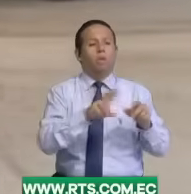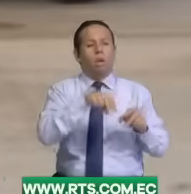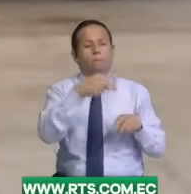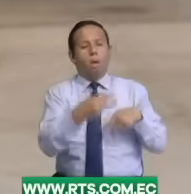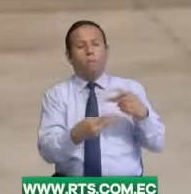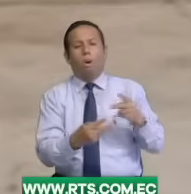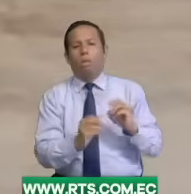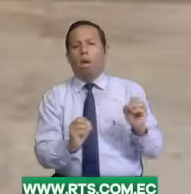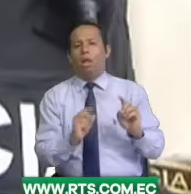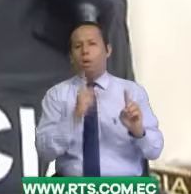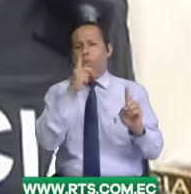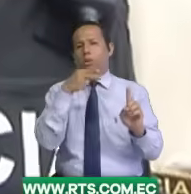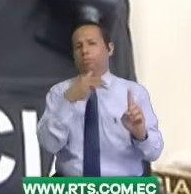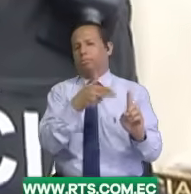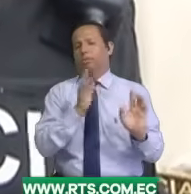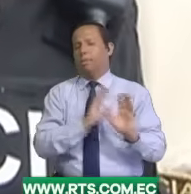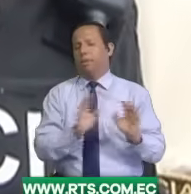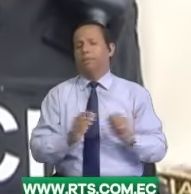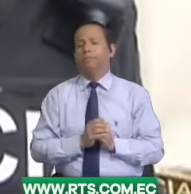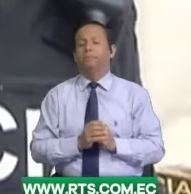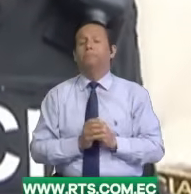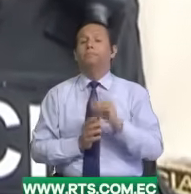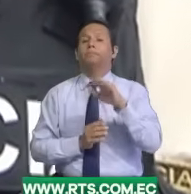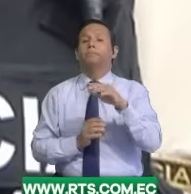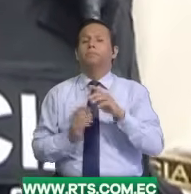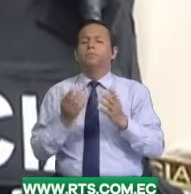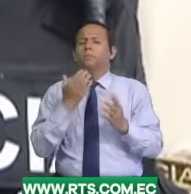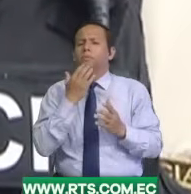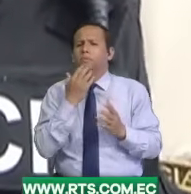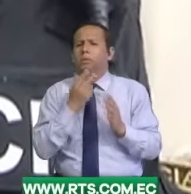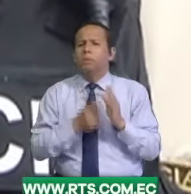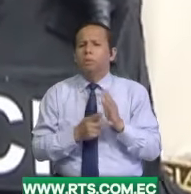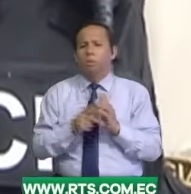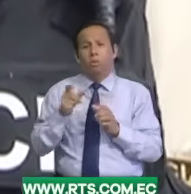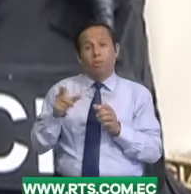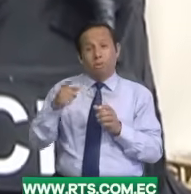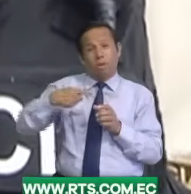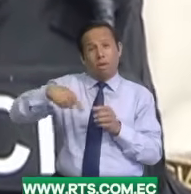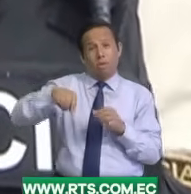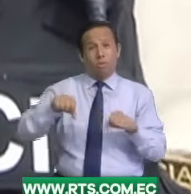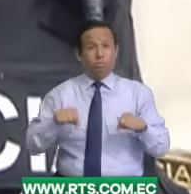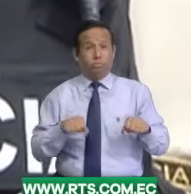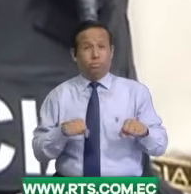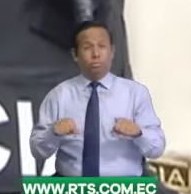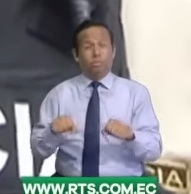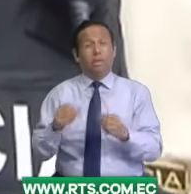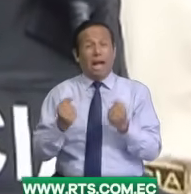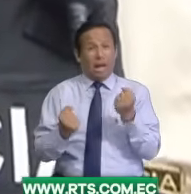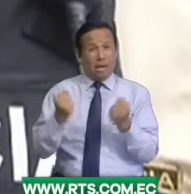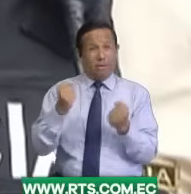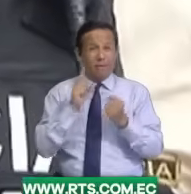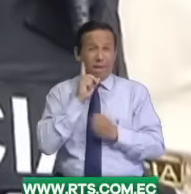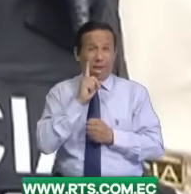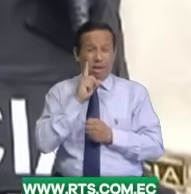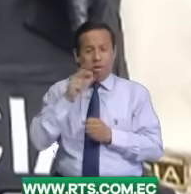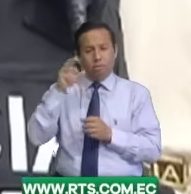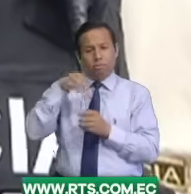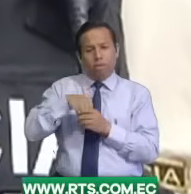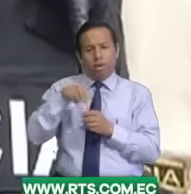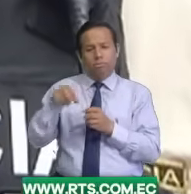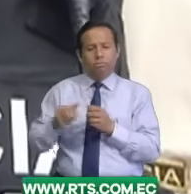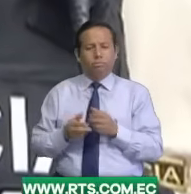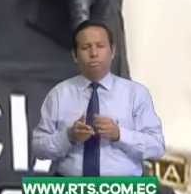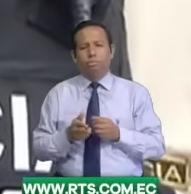por estas calles. Es abordado por sujetos a bordo de un vehículo de color negro, en el cual proceden a disparar en contra de la